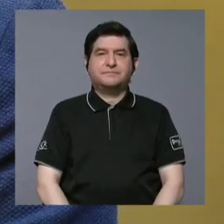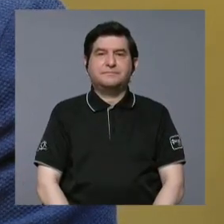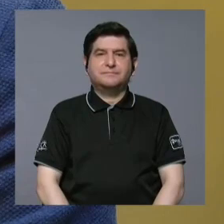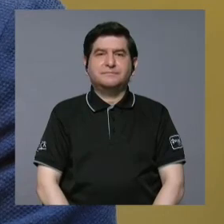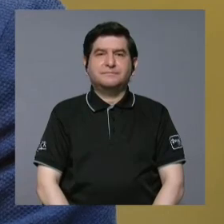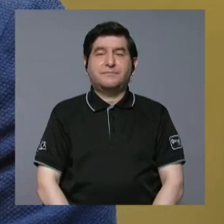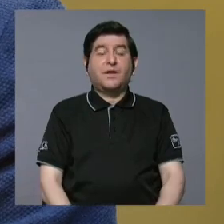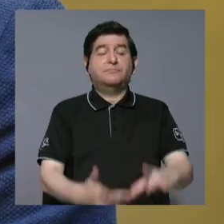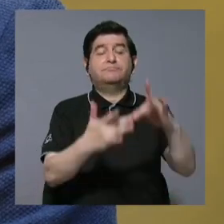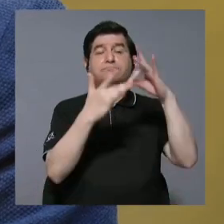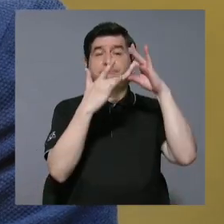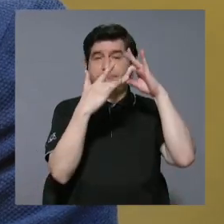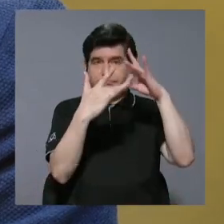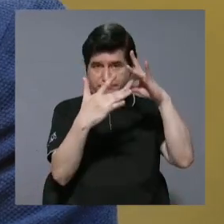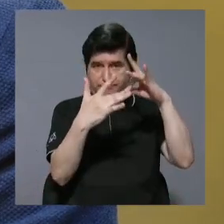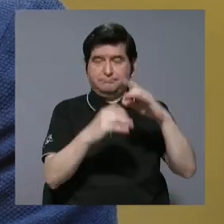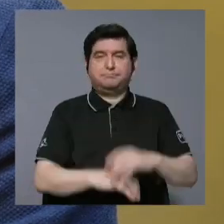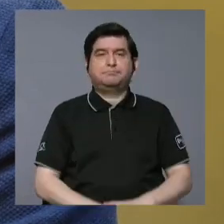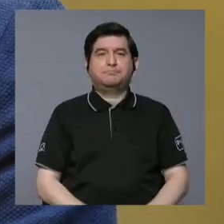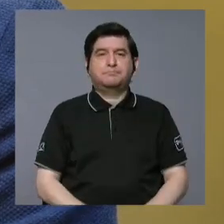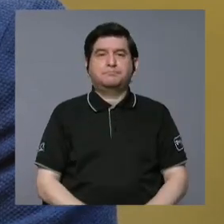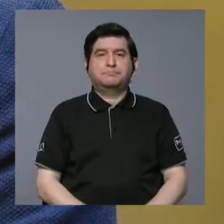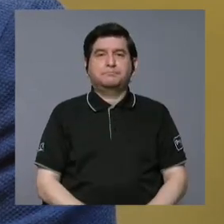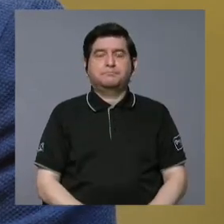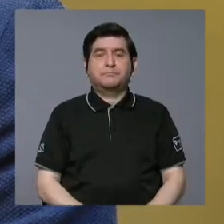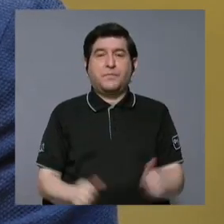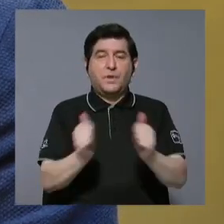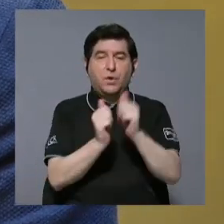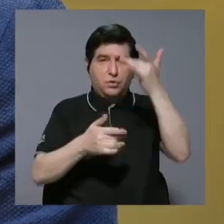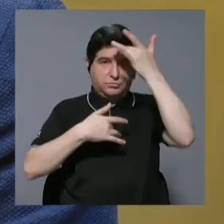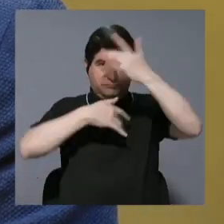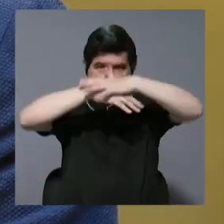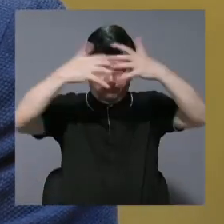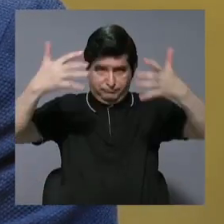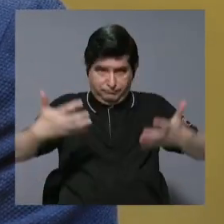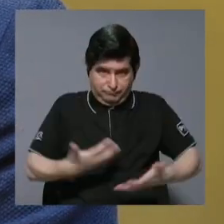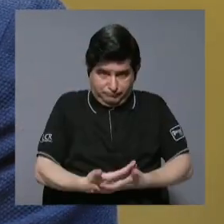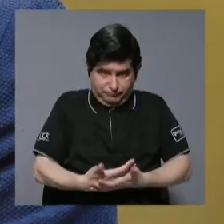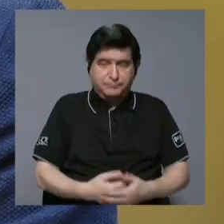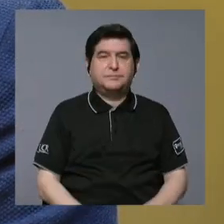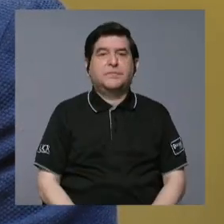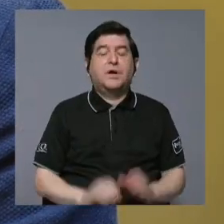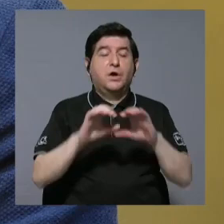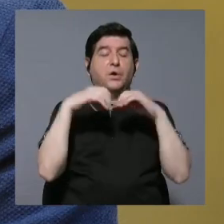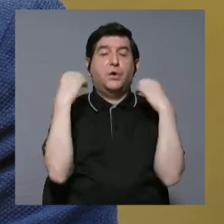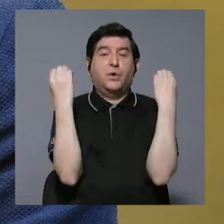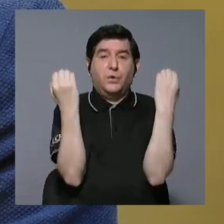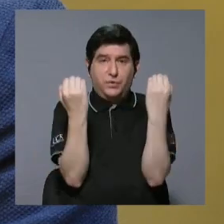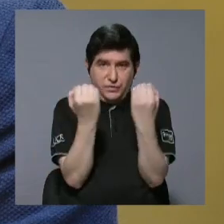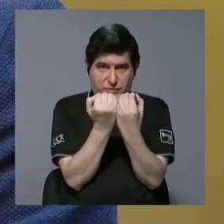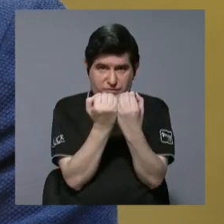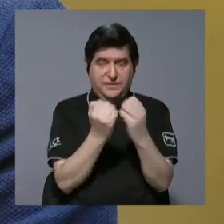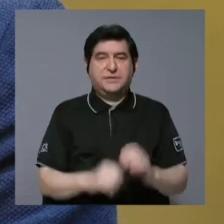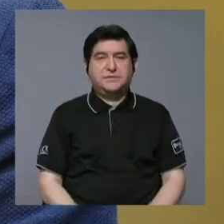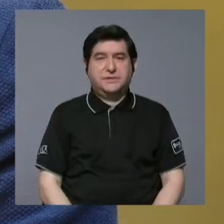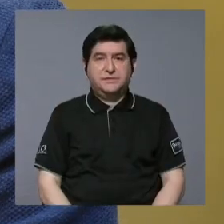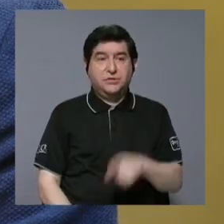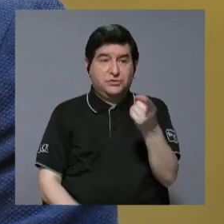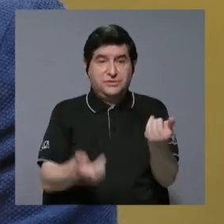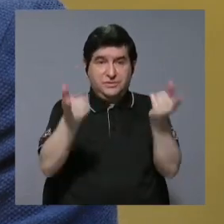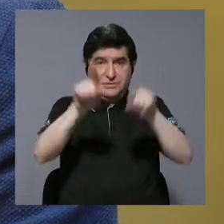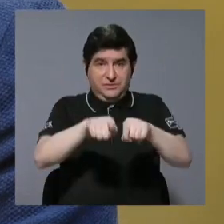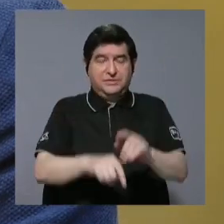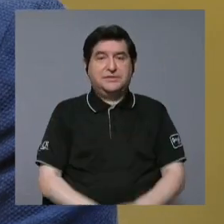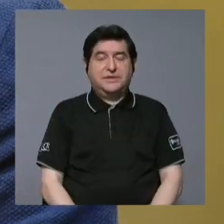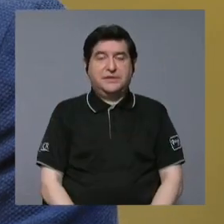y particularmente con la llegada de la pandemia, creo que las organizaciones tuvieron un